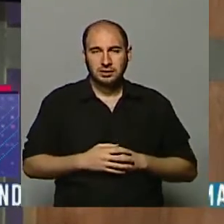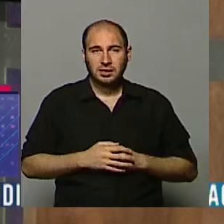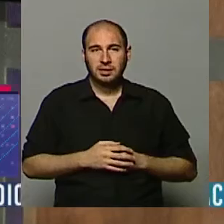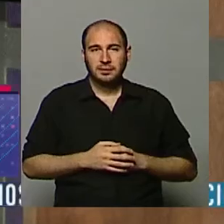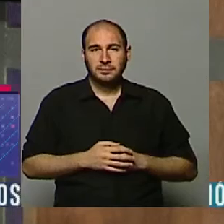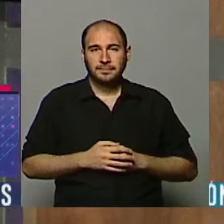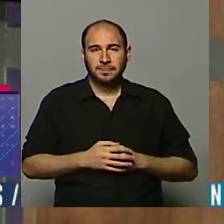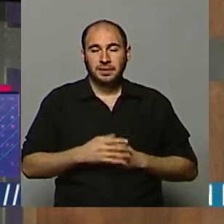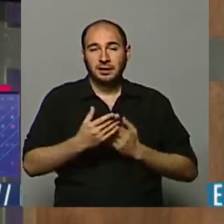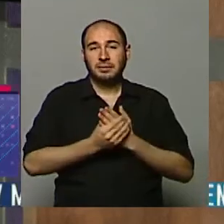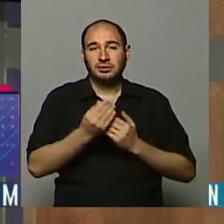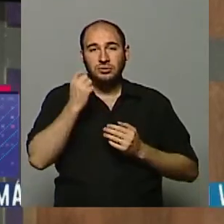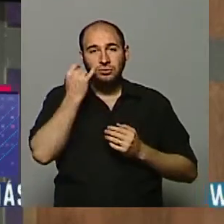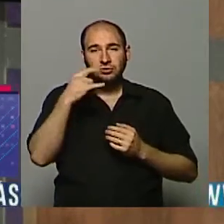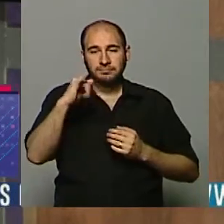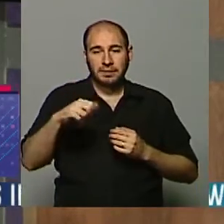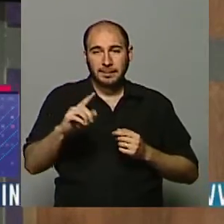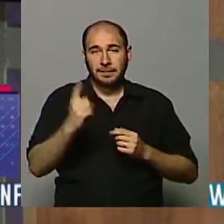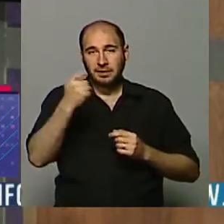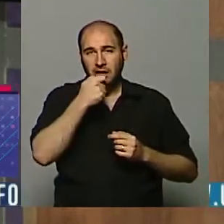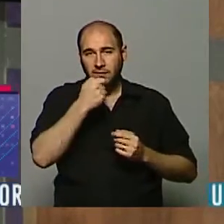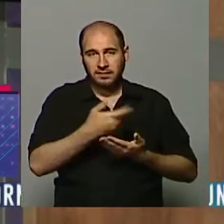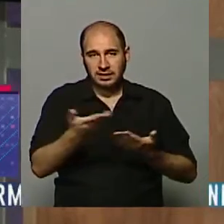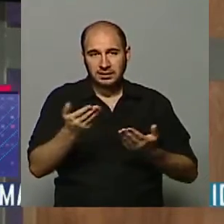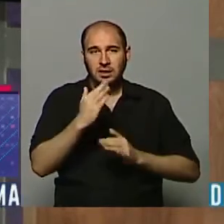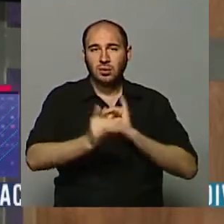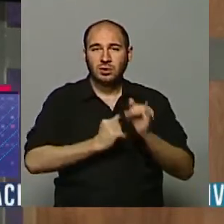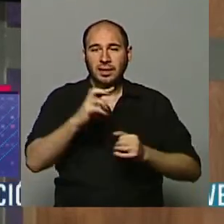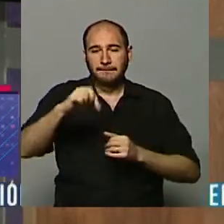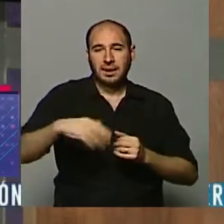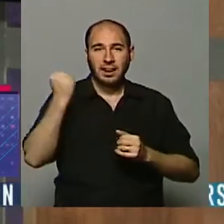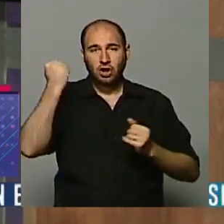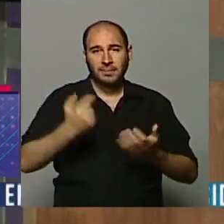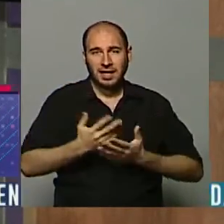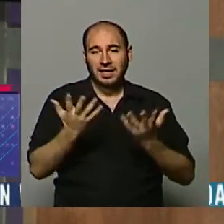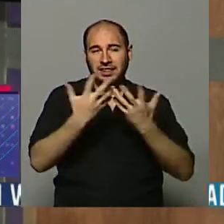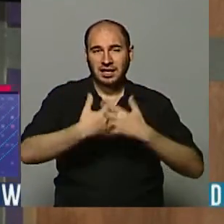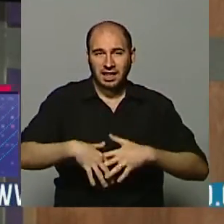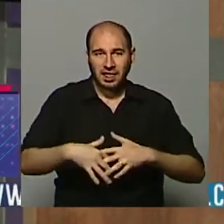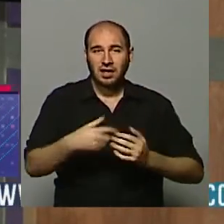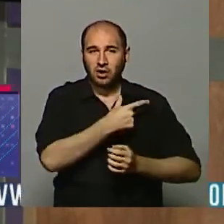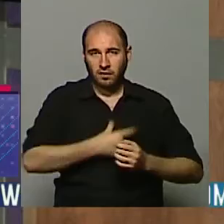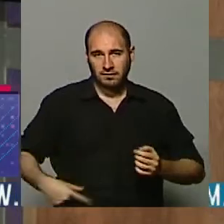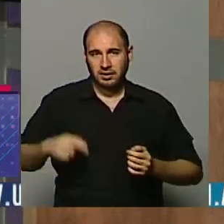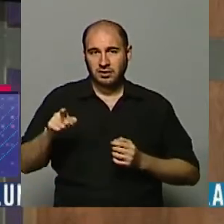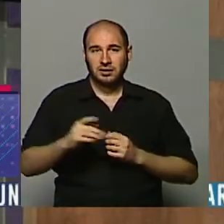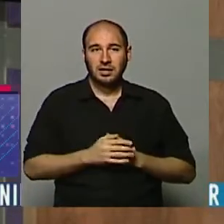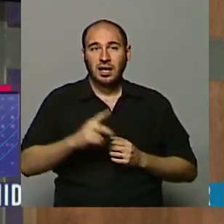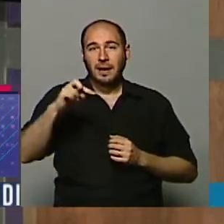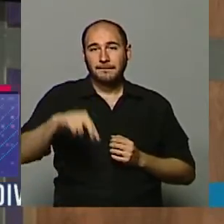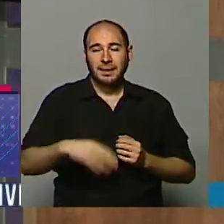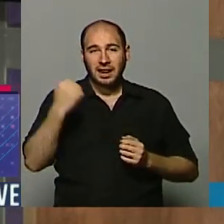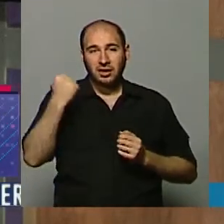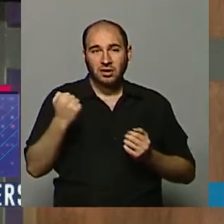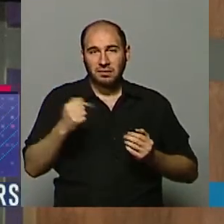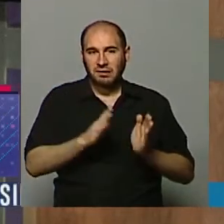claro que el ministro Guzmán en su primera conferencia de prensa hablaba de un plan macroeconómico integral que tenía el gobierno. Todavía ese plan macroeconómico